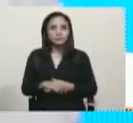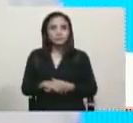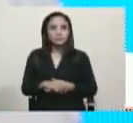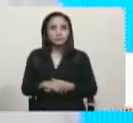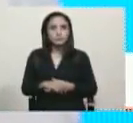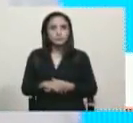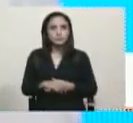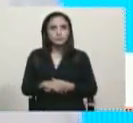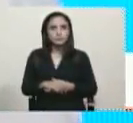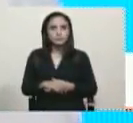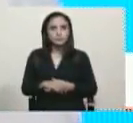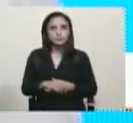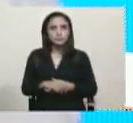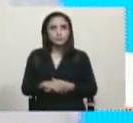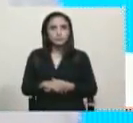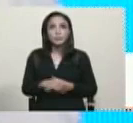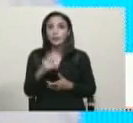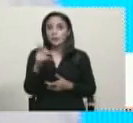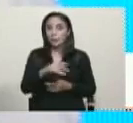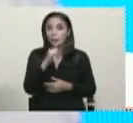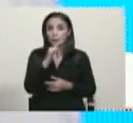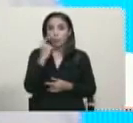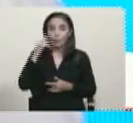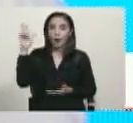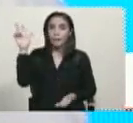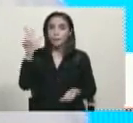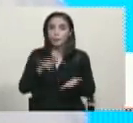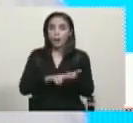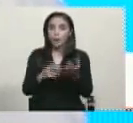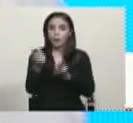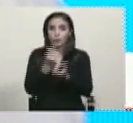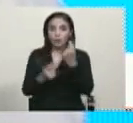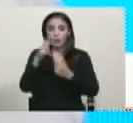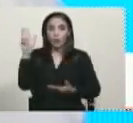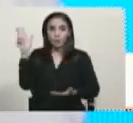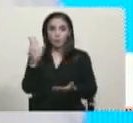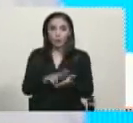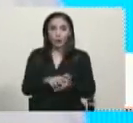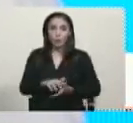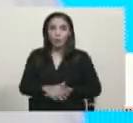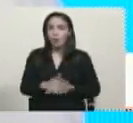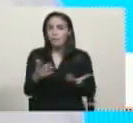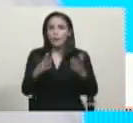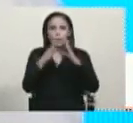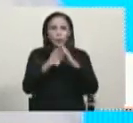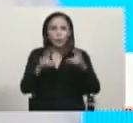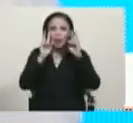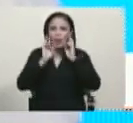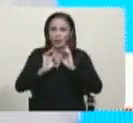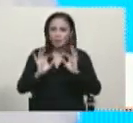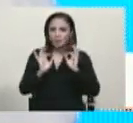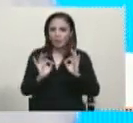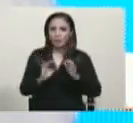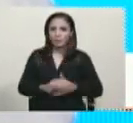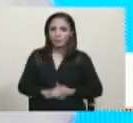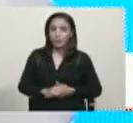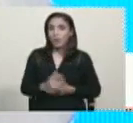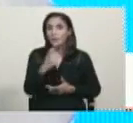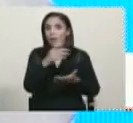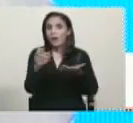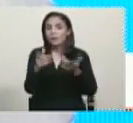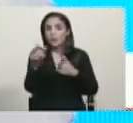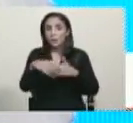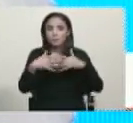Igualmente, anuncio, he aprobado los recursos para el acondicionamiento de una